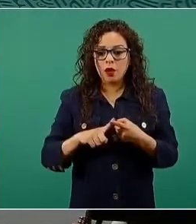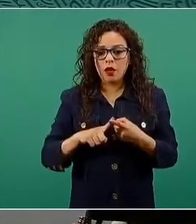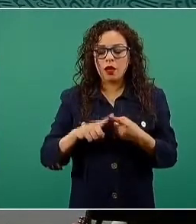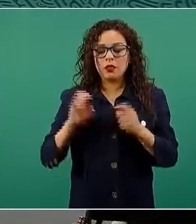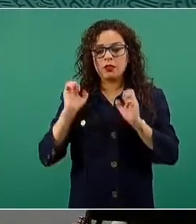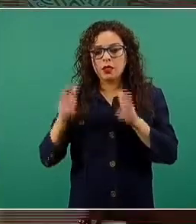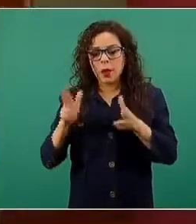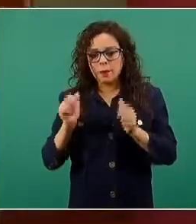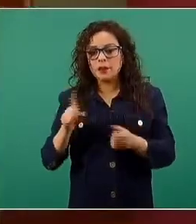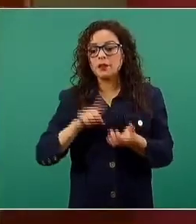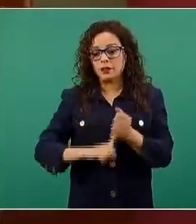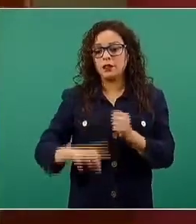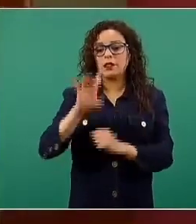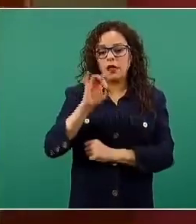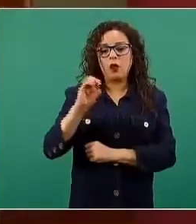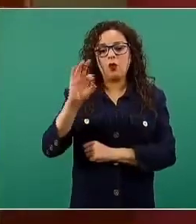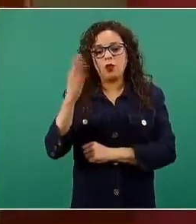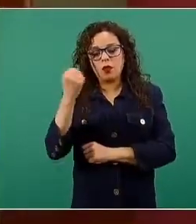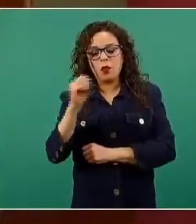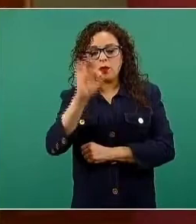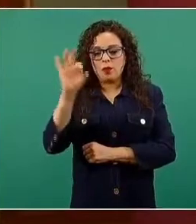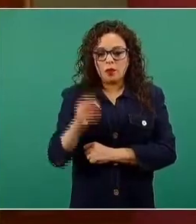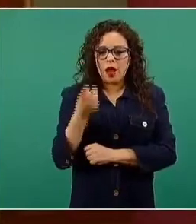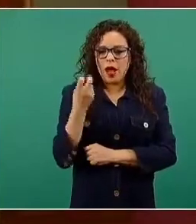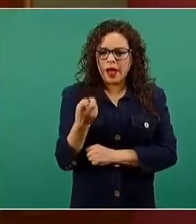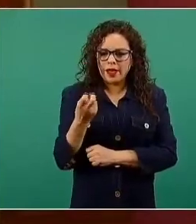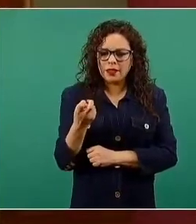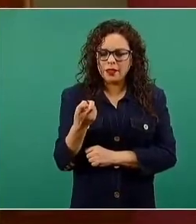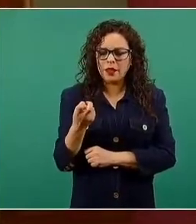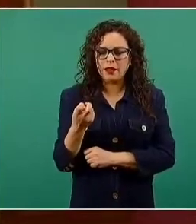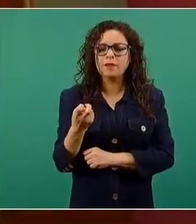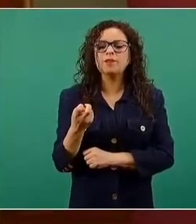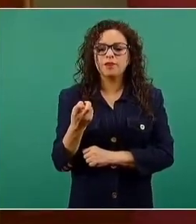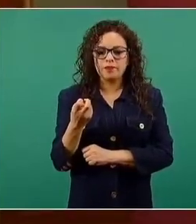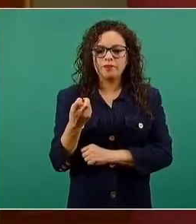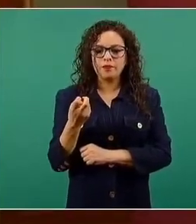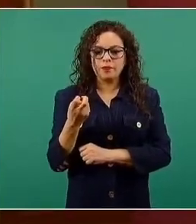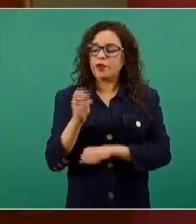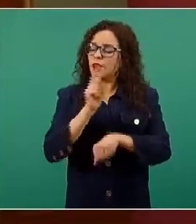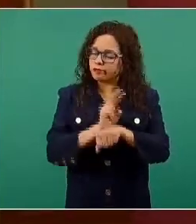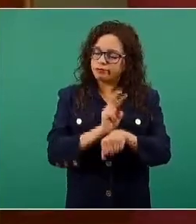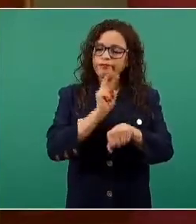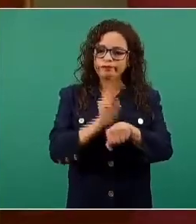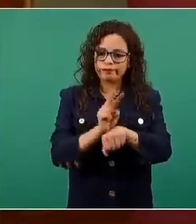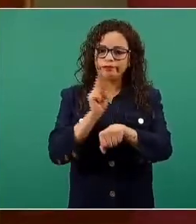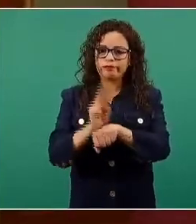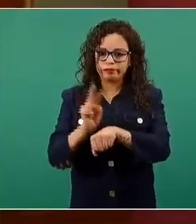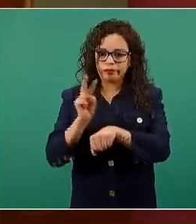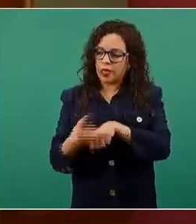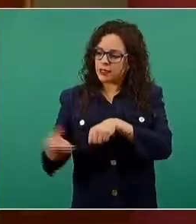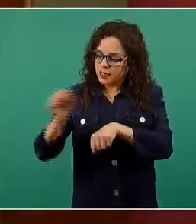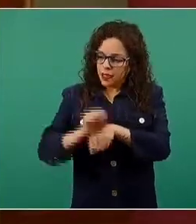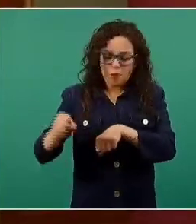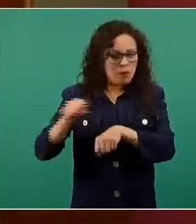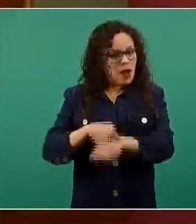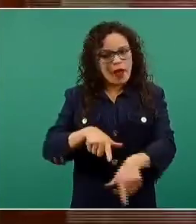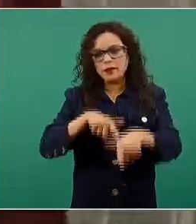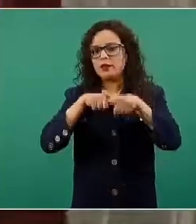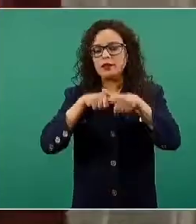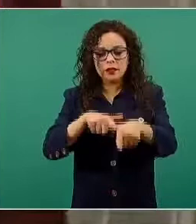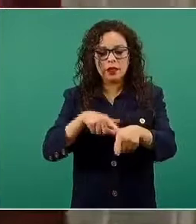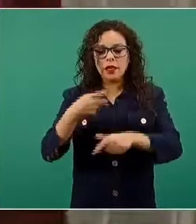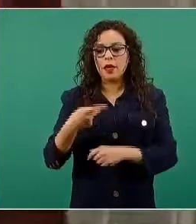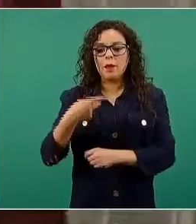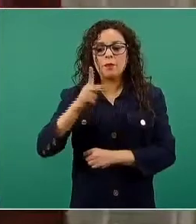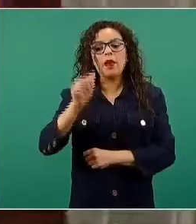30 y 49%, que es un rango que hemos estado monitoreando también por varias semanas, pero siempre